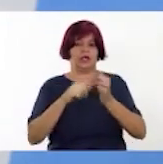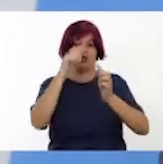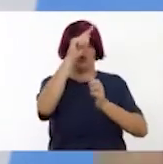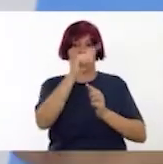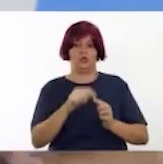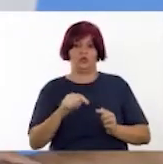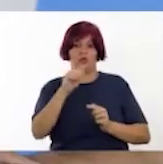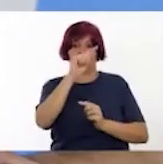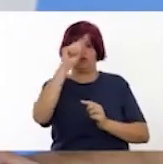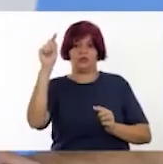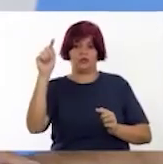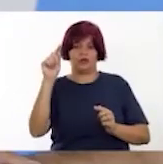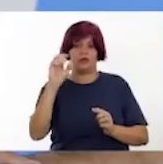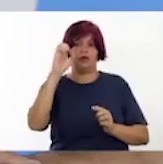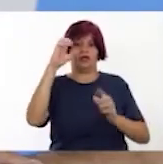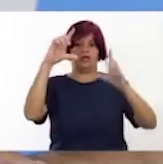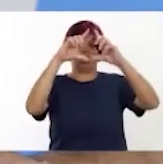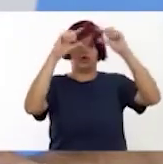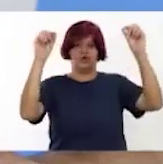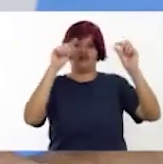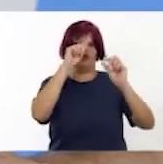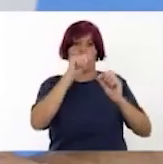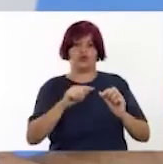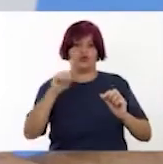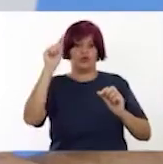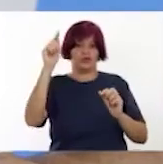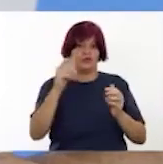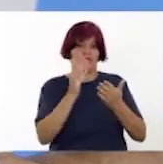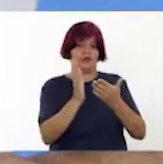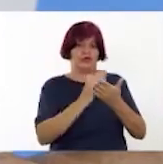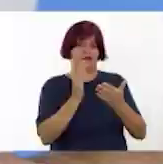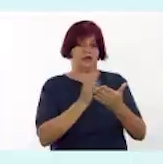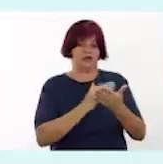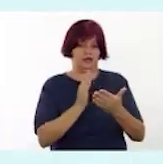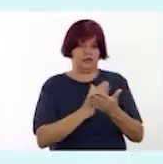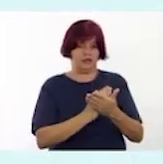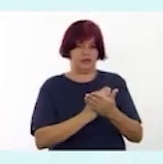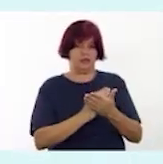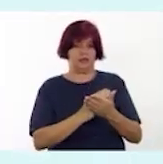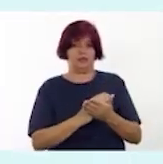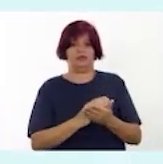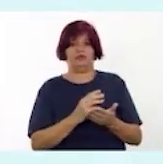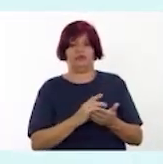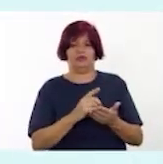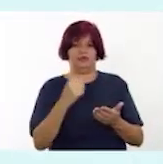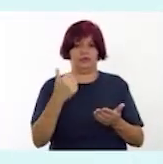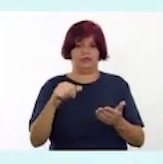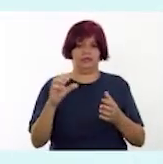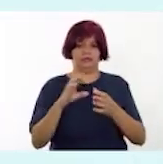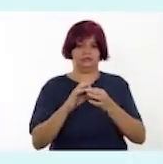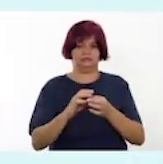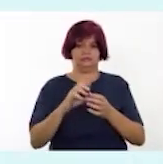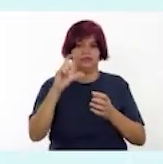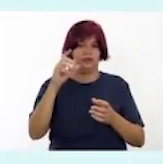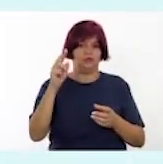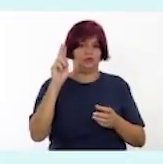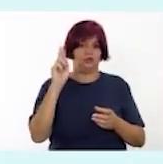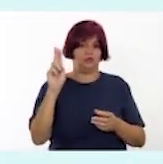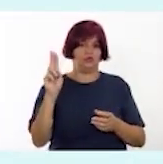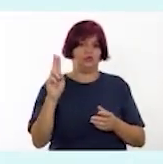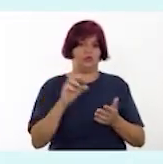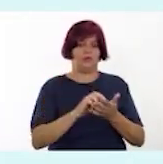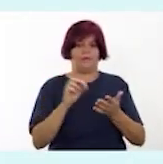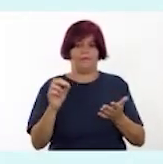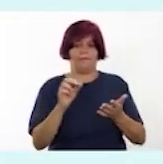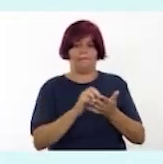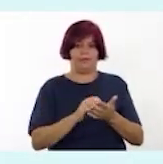con radicales y las ecuaciones con radicales. La bibliografía esencial la estamos recomendando en el libro de texto de décimo grado, en el